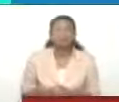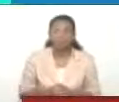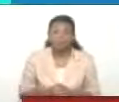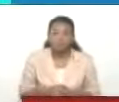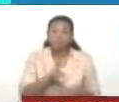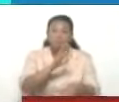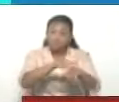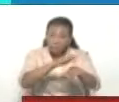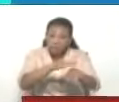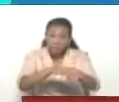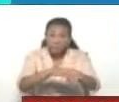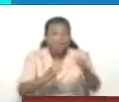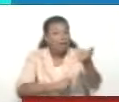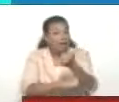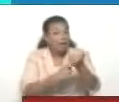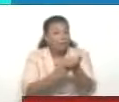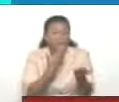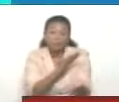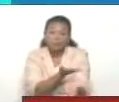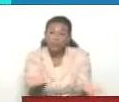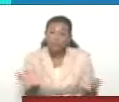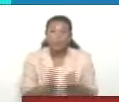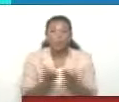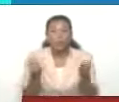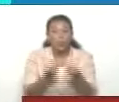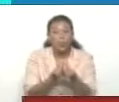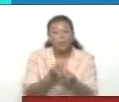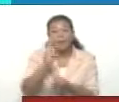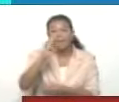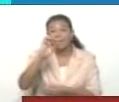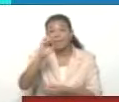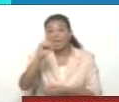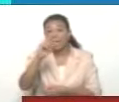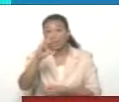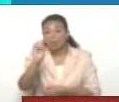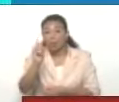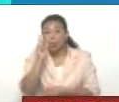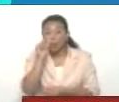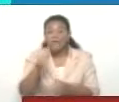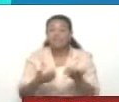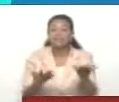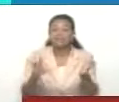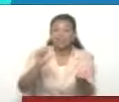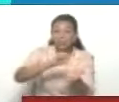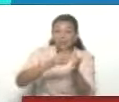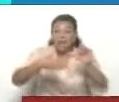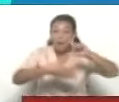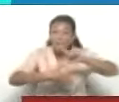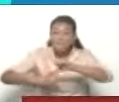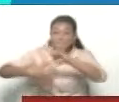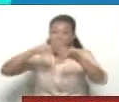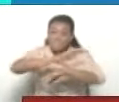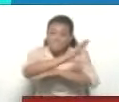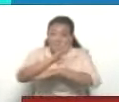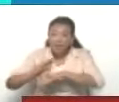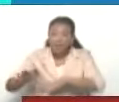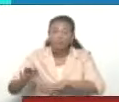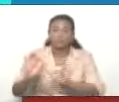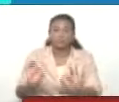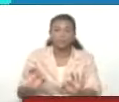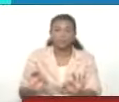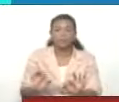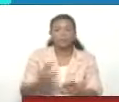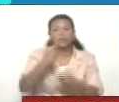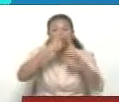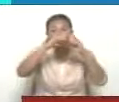Omar Hurtado, todo el apoyo. Junto al gran Pedro Calzadilla, del Centro de América Latina y el Caribe. Bueno, aquí tengo